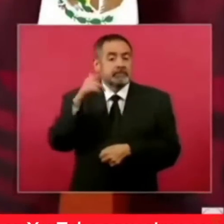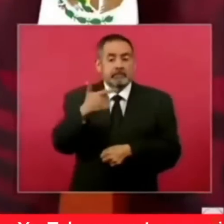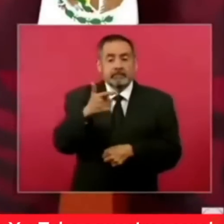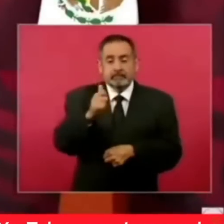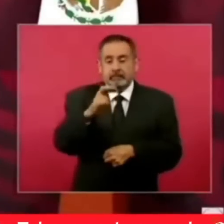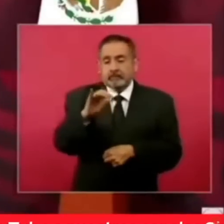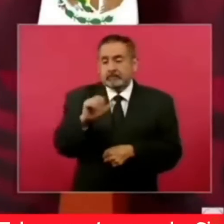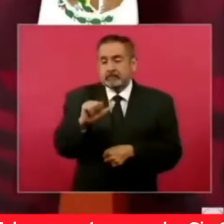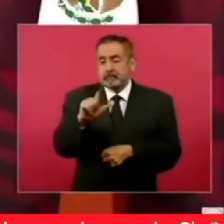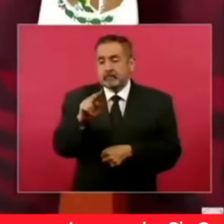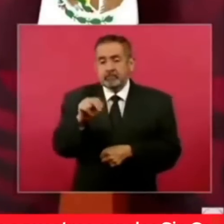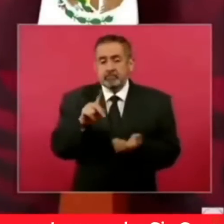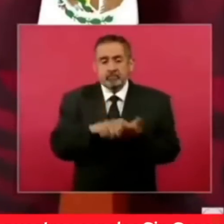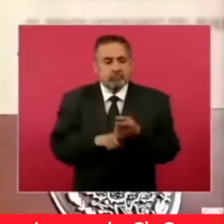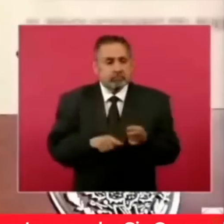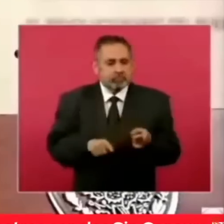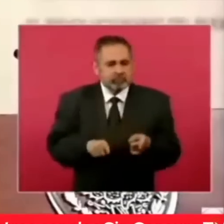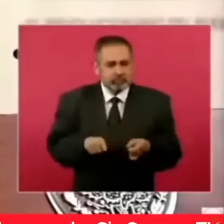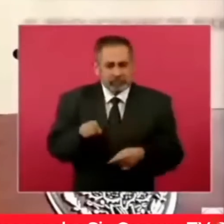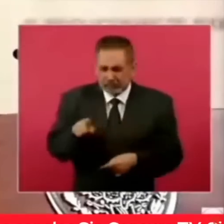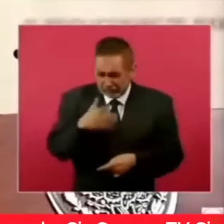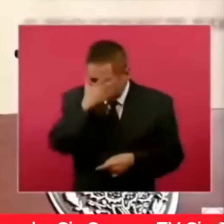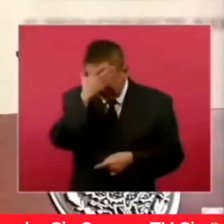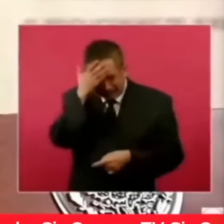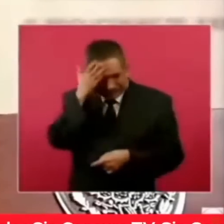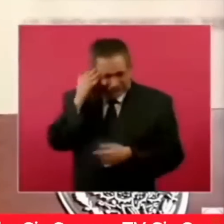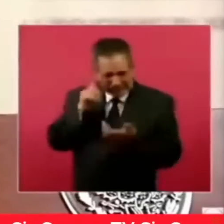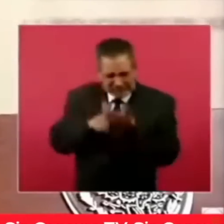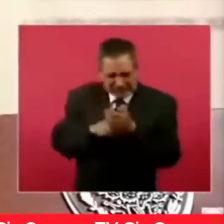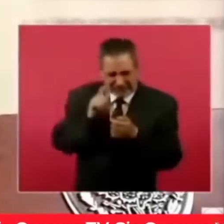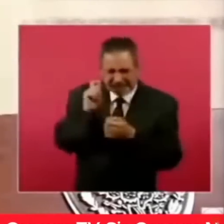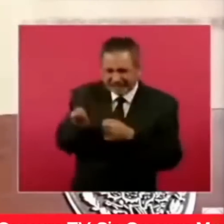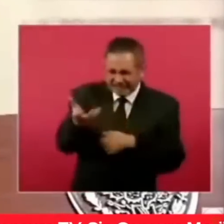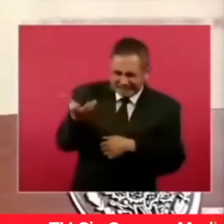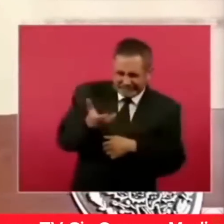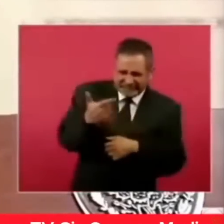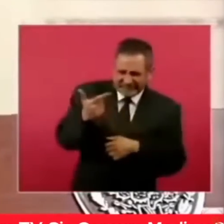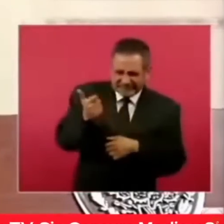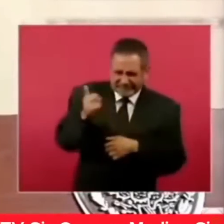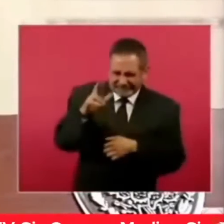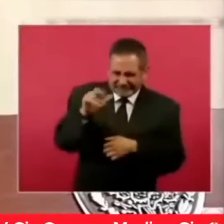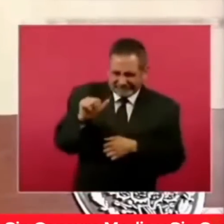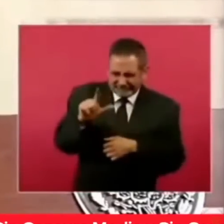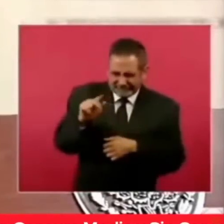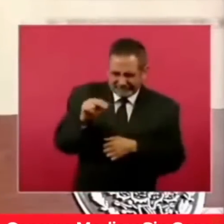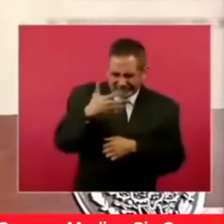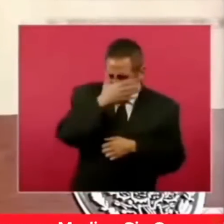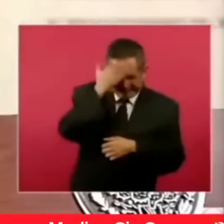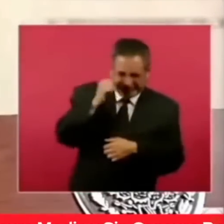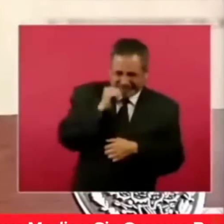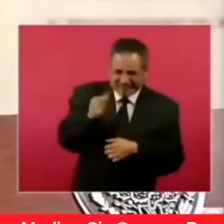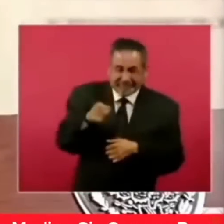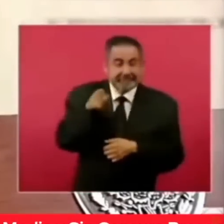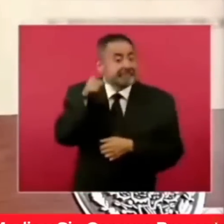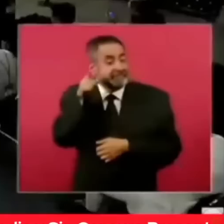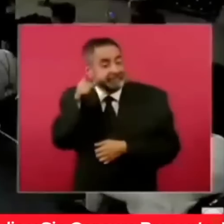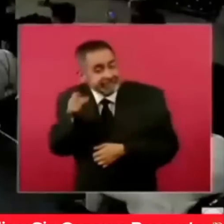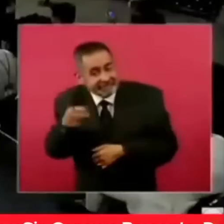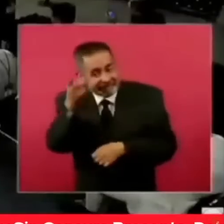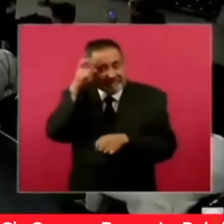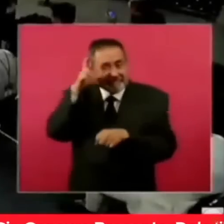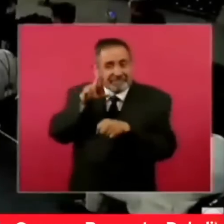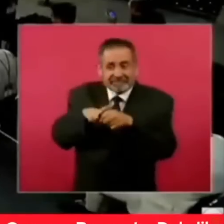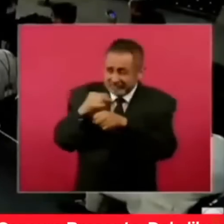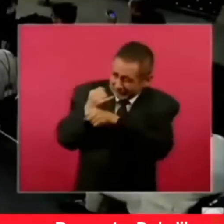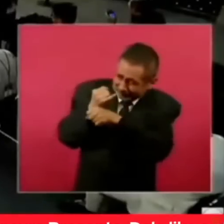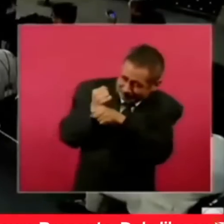Y resulta que no se entera de nada de lo que hacía García Luna, siendo él el del